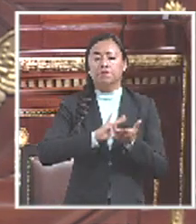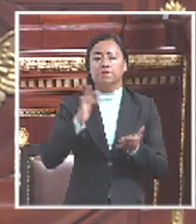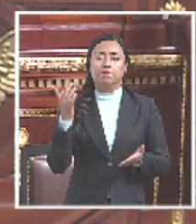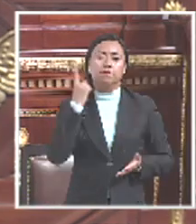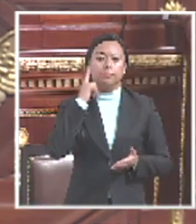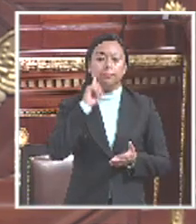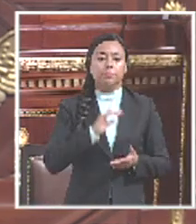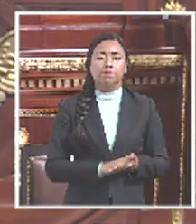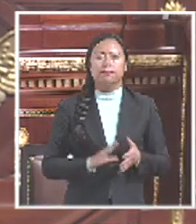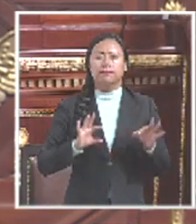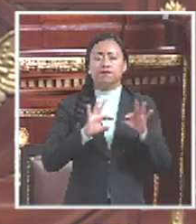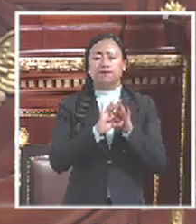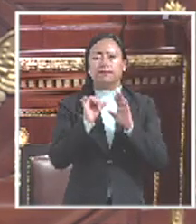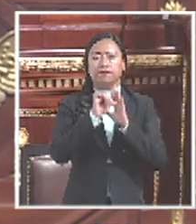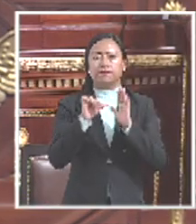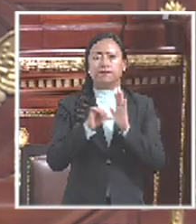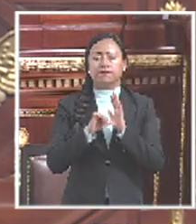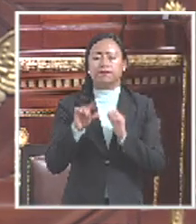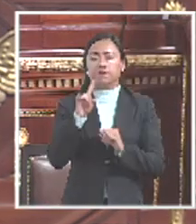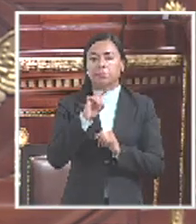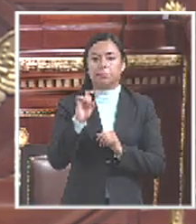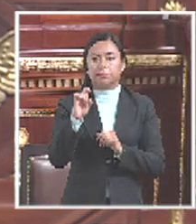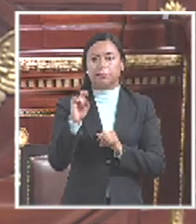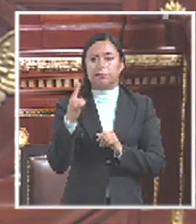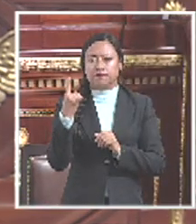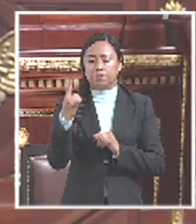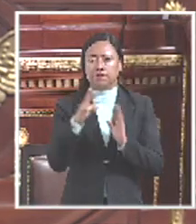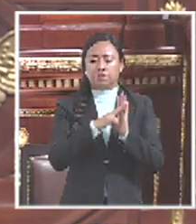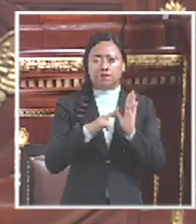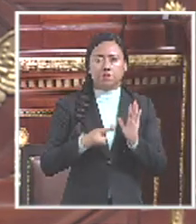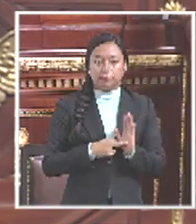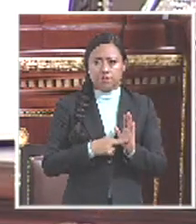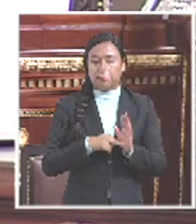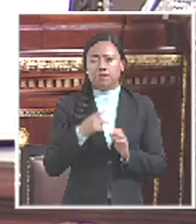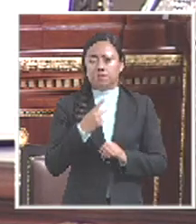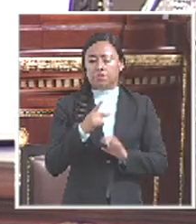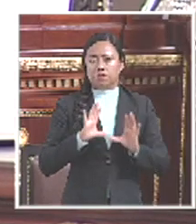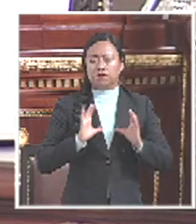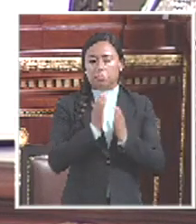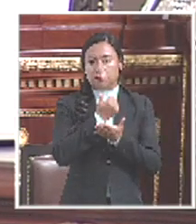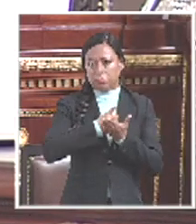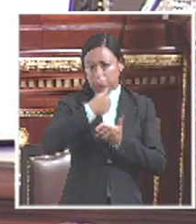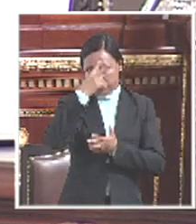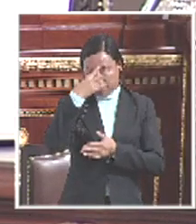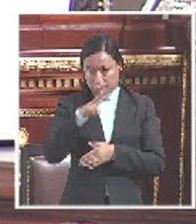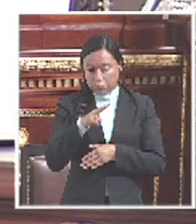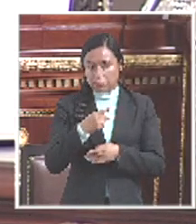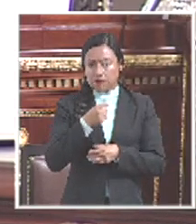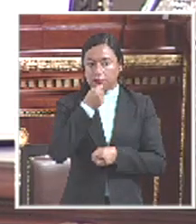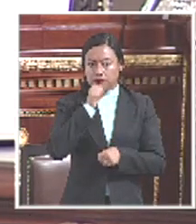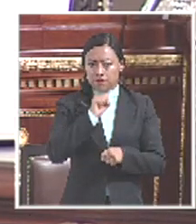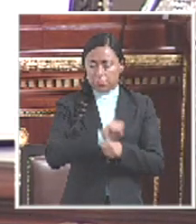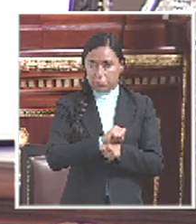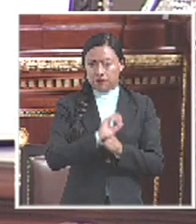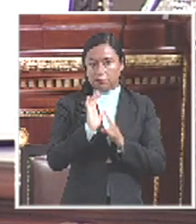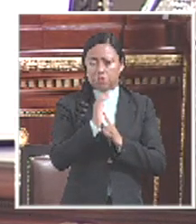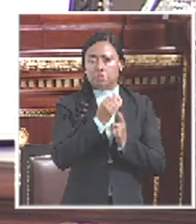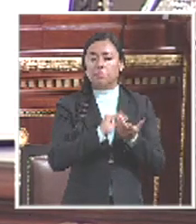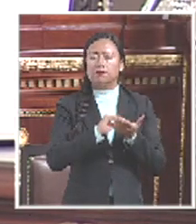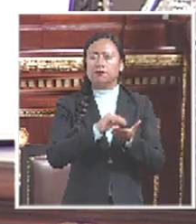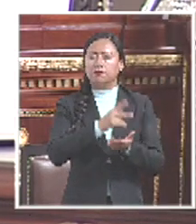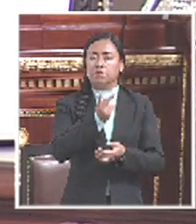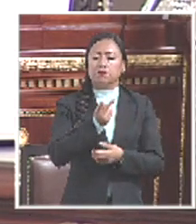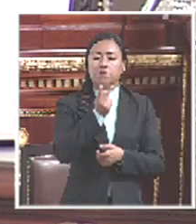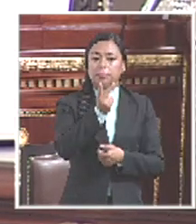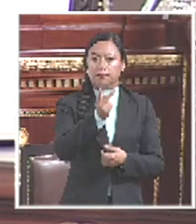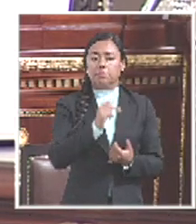diputada. En términos de lo dispuesto por el artículo 101 del Reglamento del Congreso de la Ciudad de México, consulta la Secretaría a la Comisión Permanente en Votación